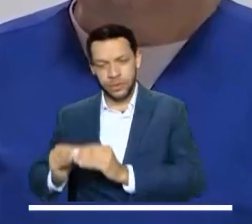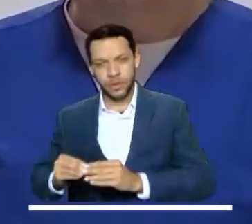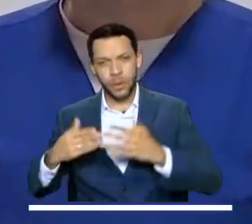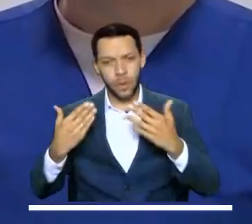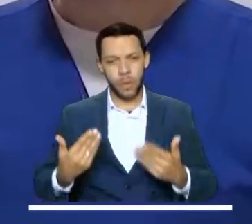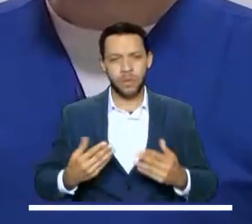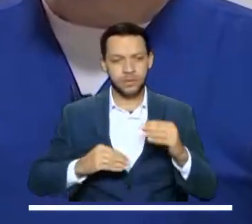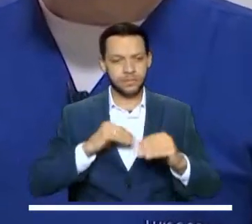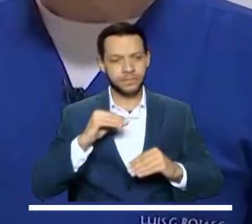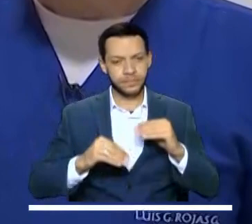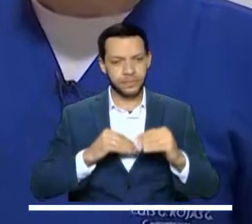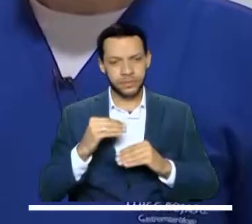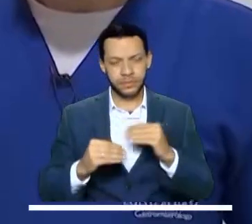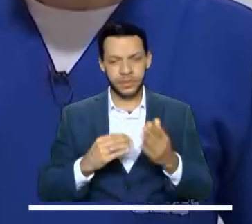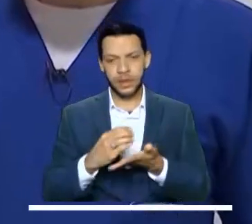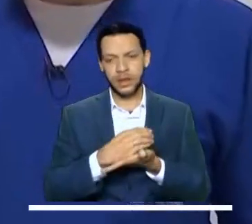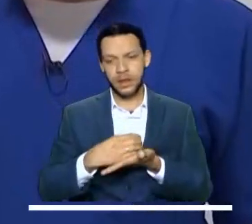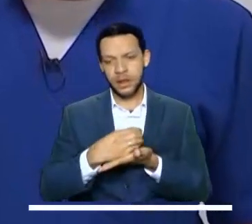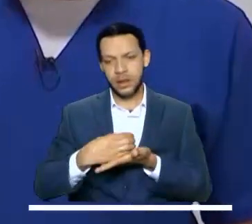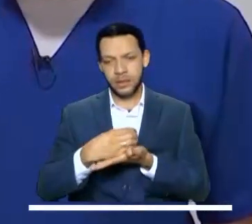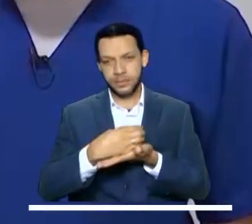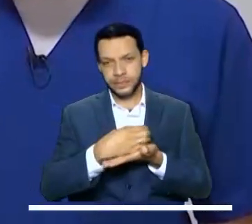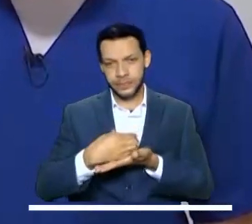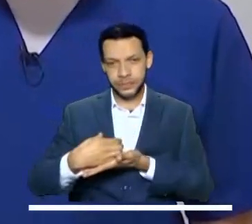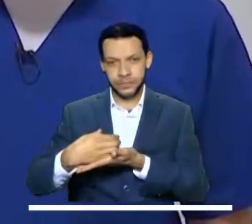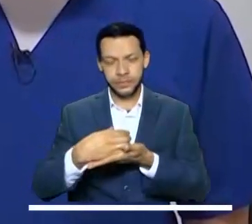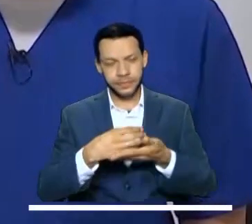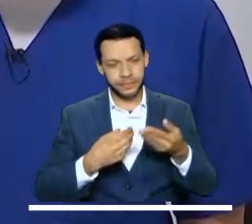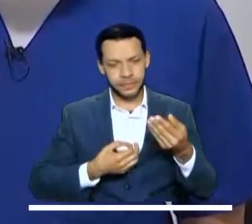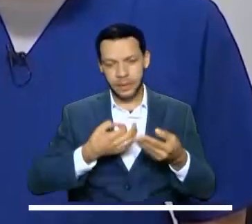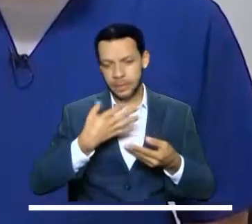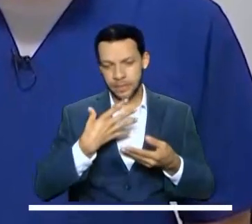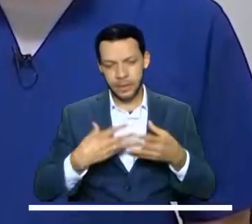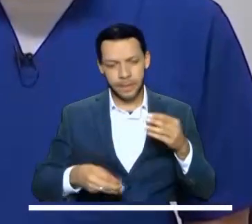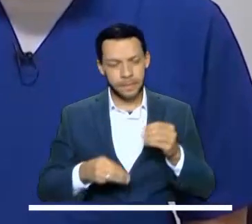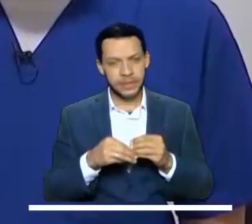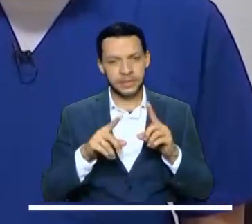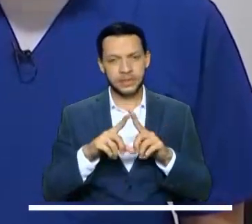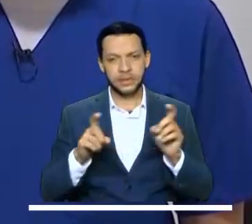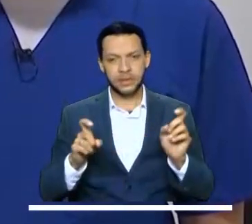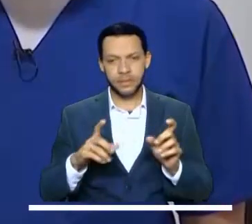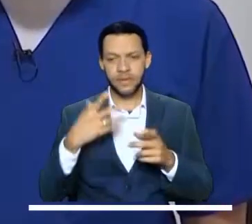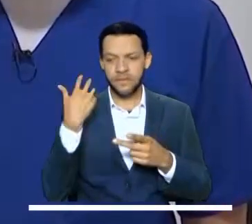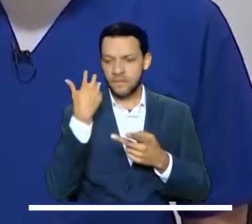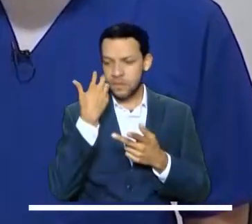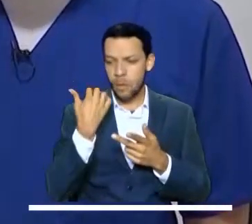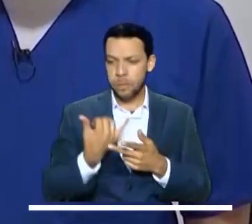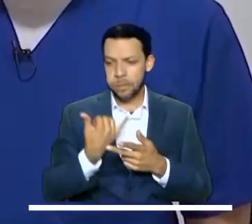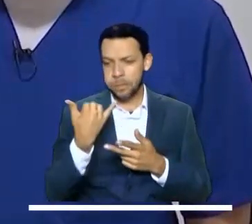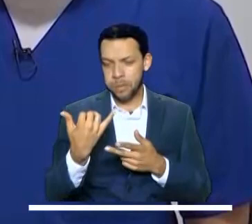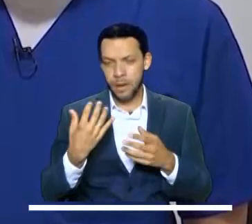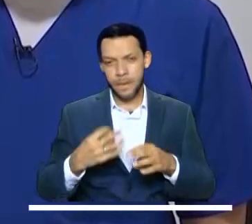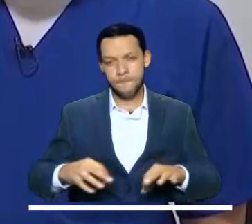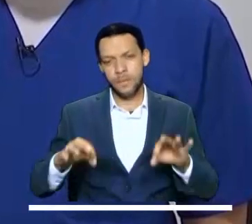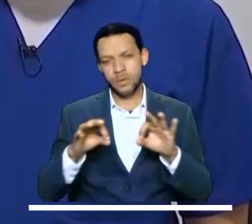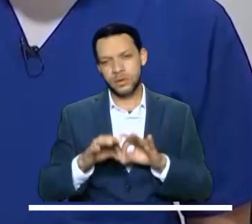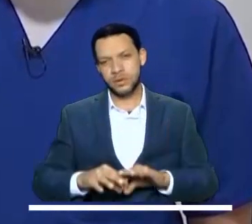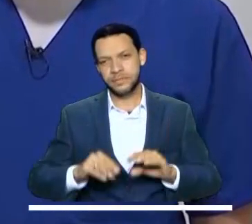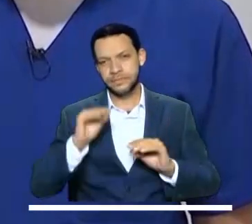hacer de la cocina una farmacia y las 100 enfermedades más frecuentes. Y un campo importante de la consulta es